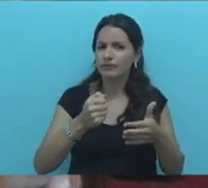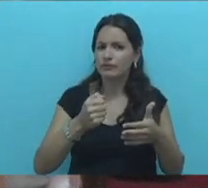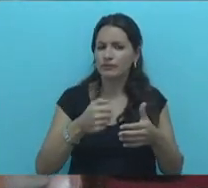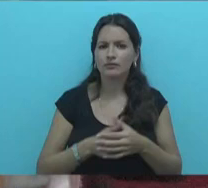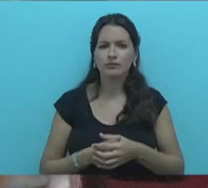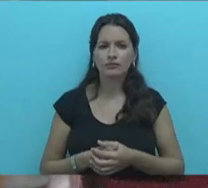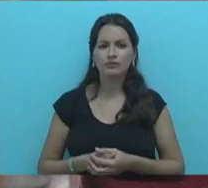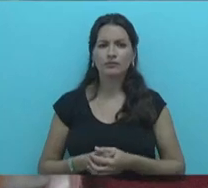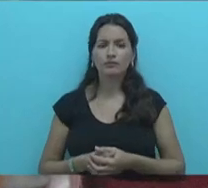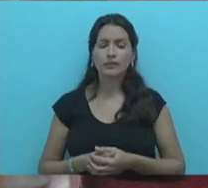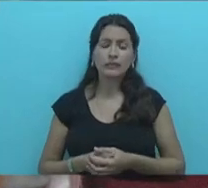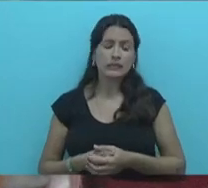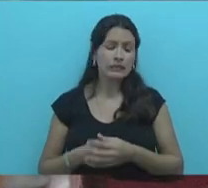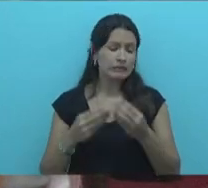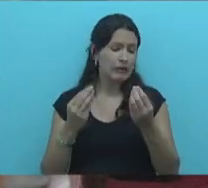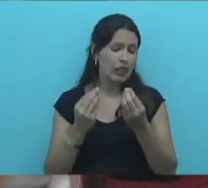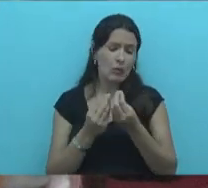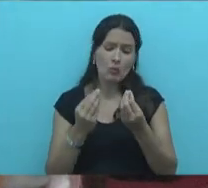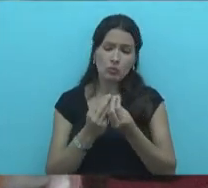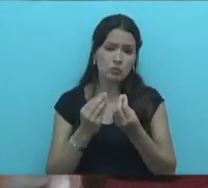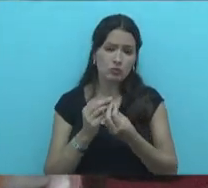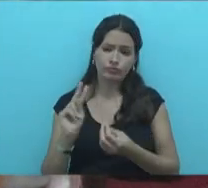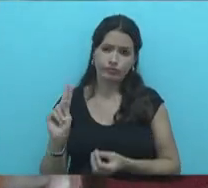ellos cayeron,